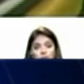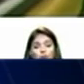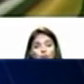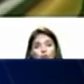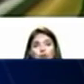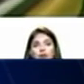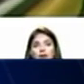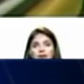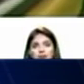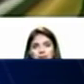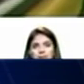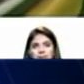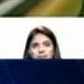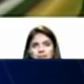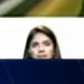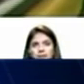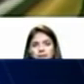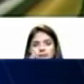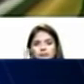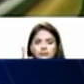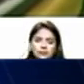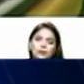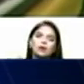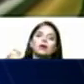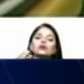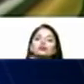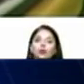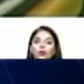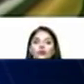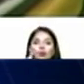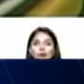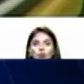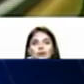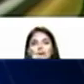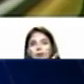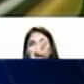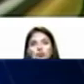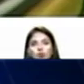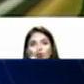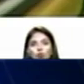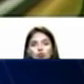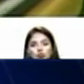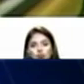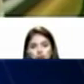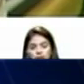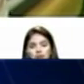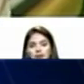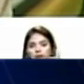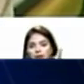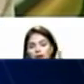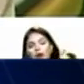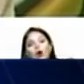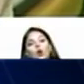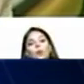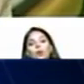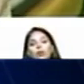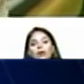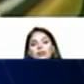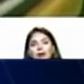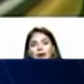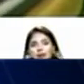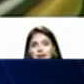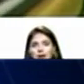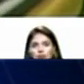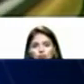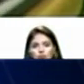que para el cumplimiento de su objeto, la Asamblea Nacional Constituyente podrá decretar